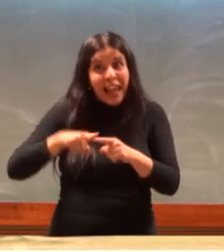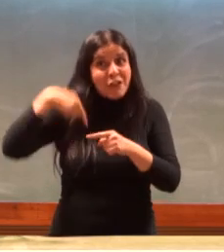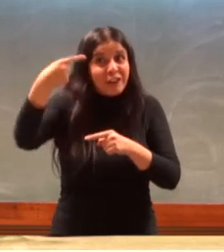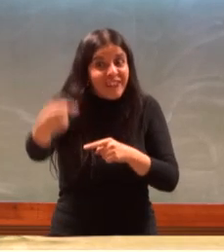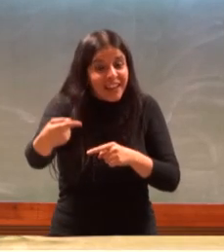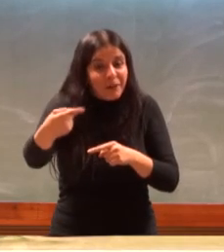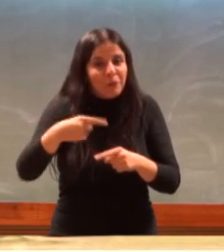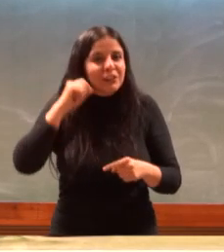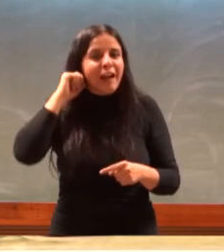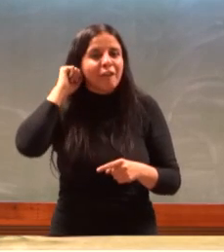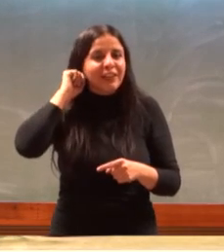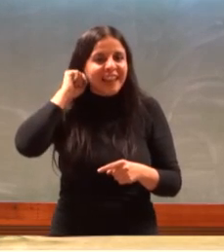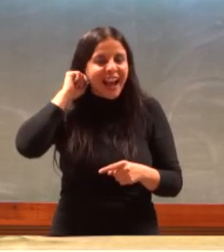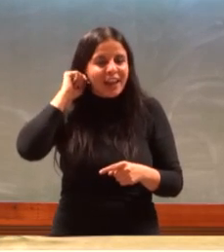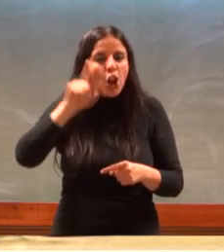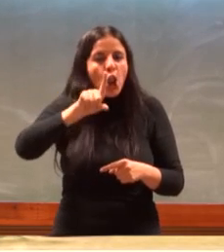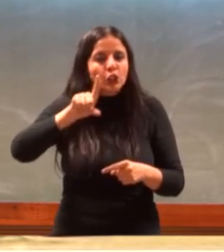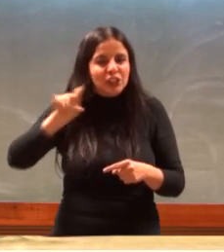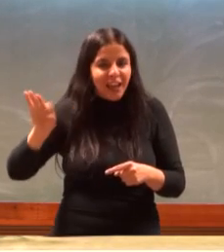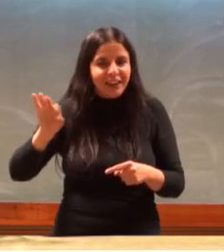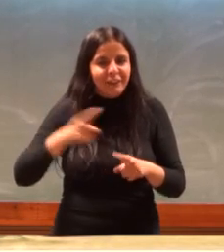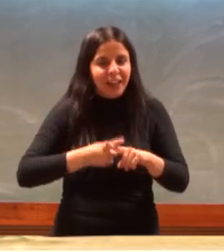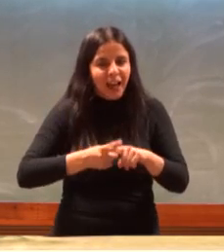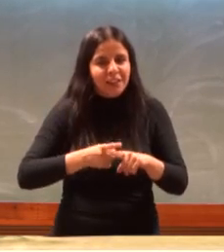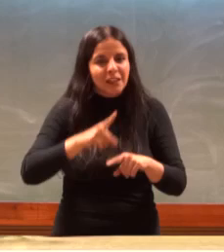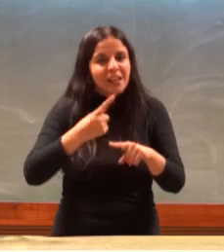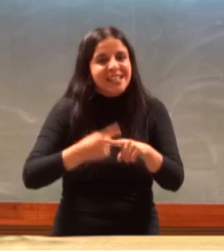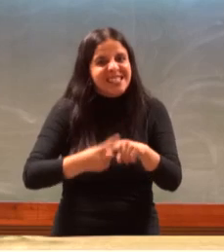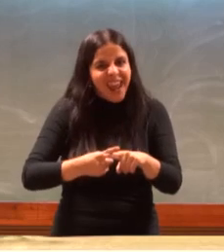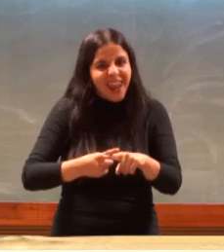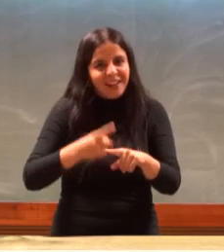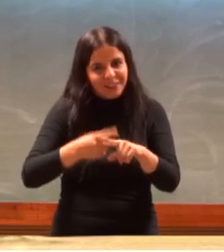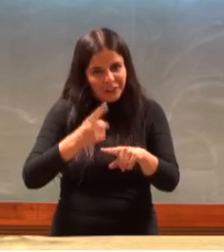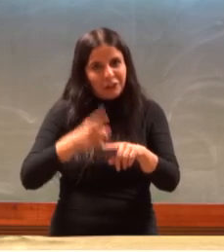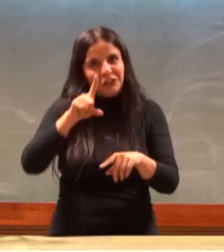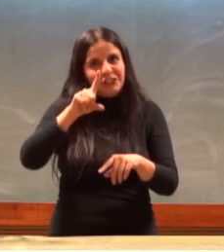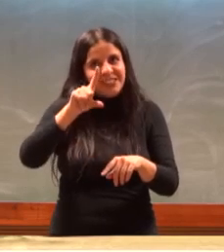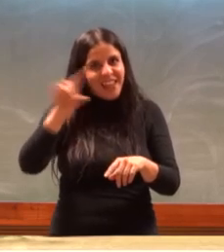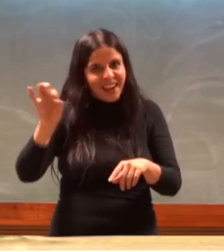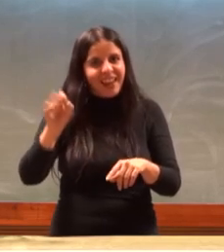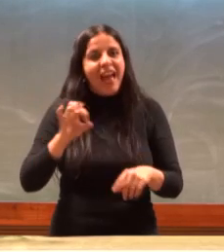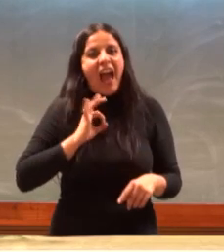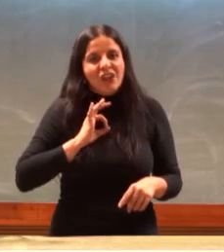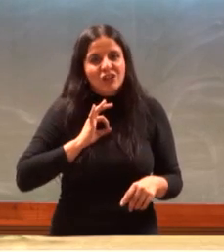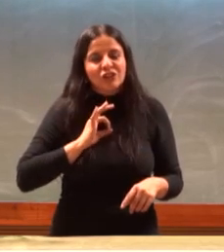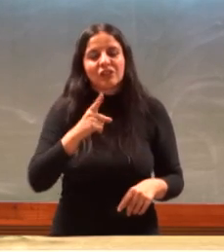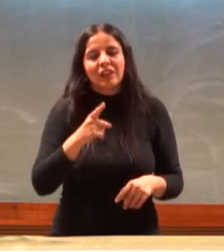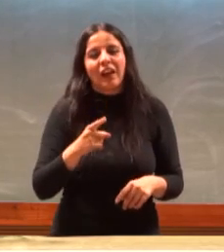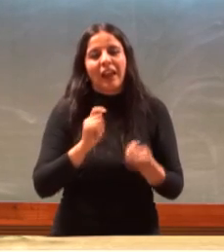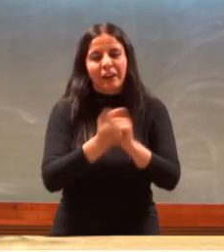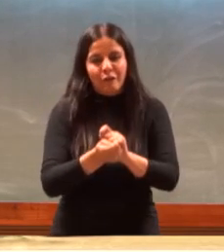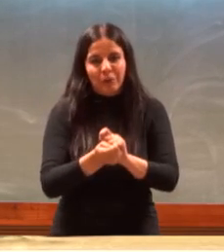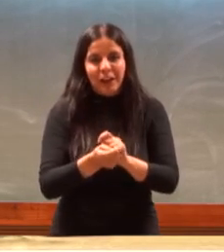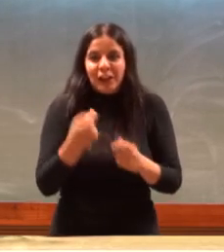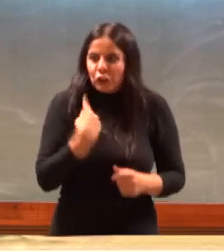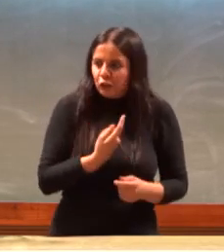Reforma h y y estamos firmando un convenio donde explícitamente se delega la